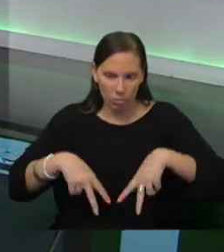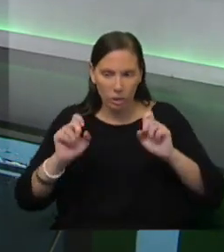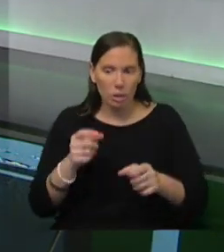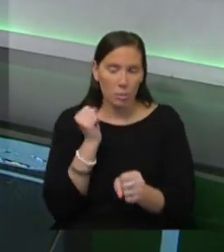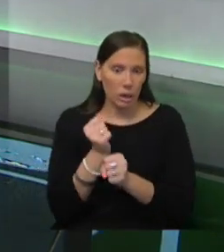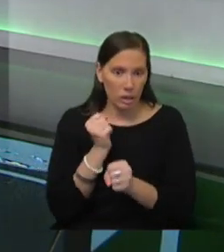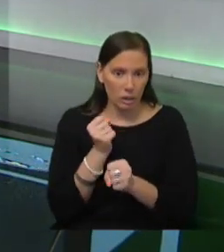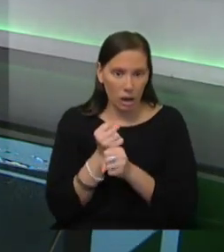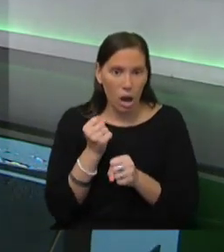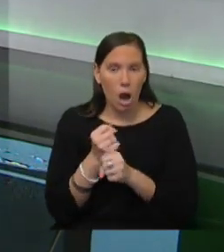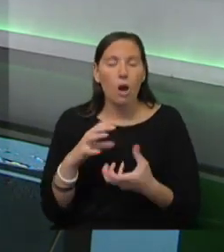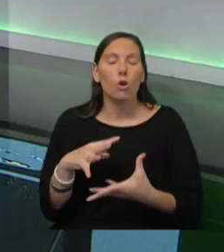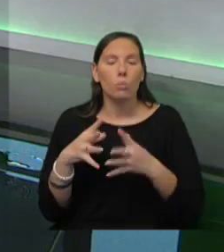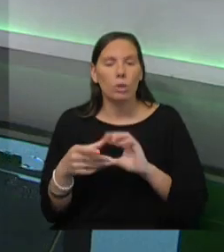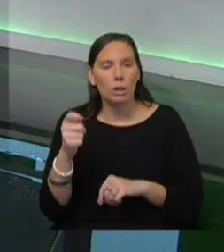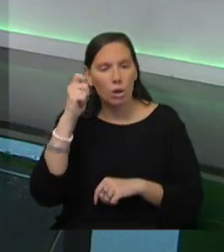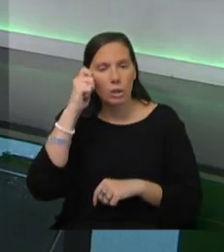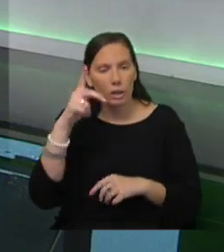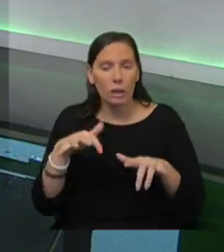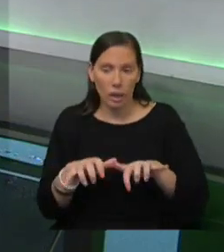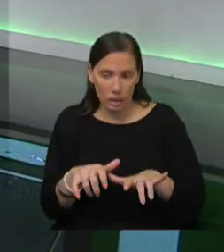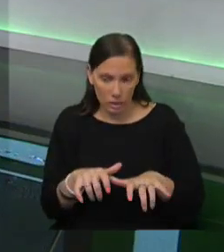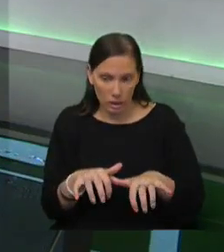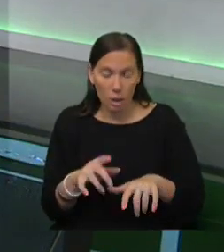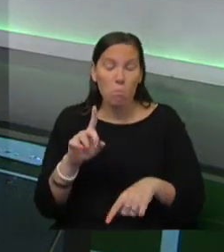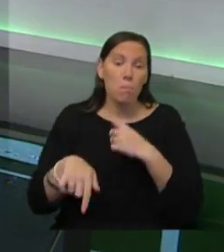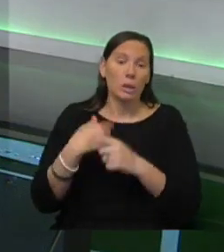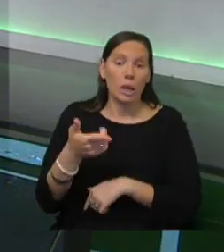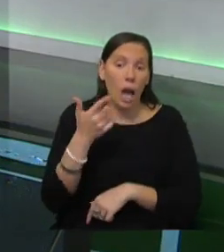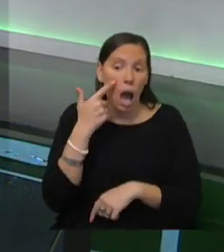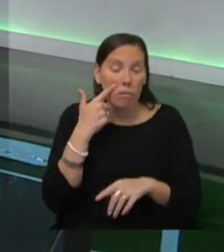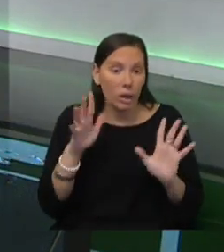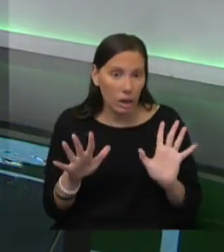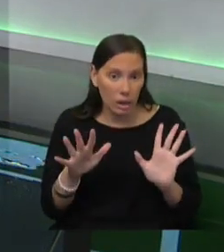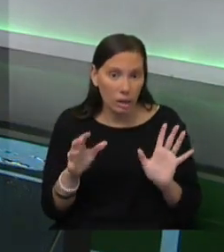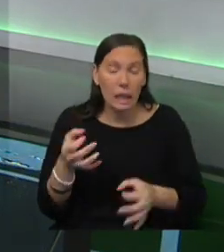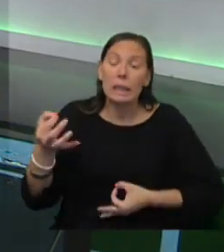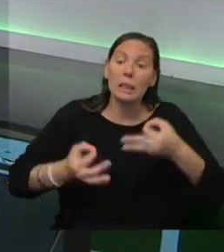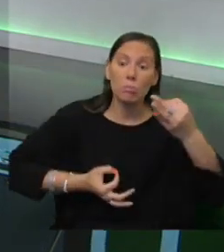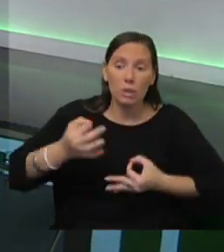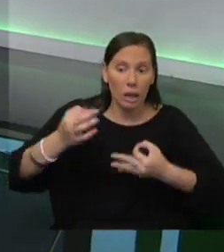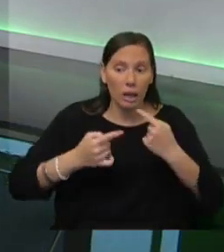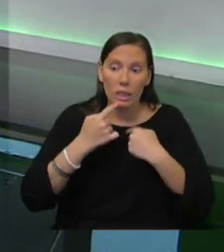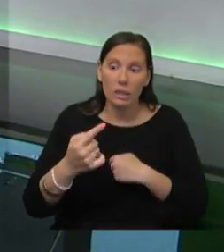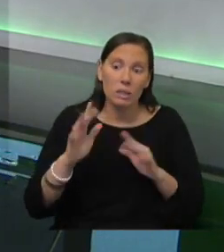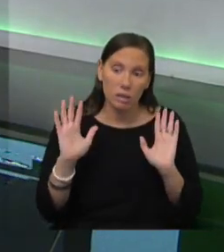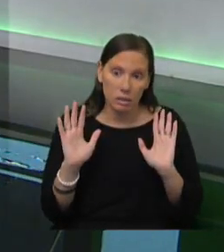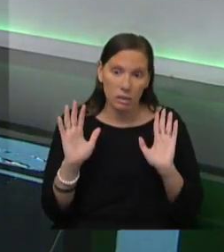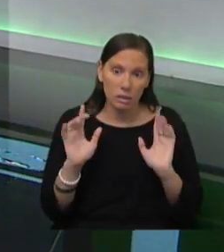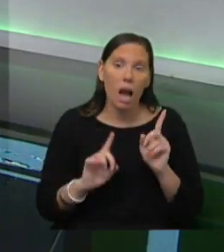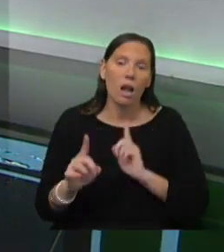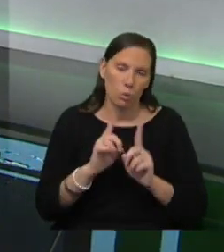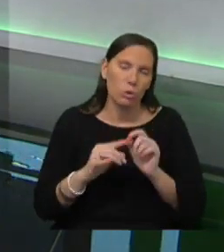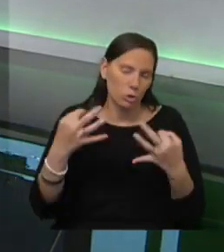con modelos de Inteligencia artificial y Machine learning y bueno y mañana veremos qué nos depara la química seguramente hao algo